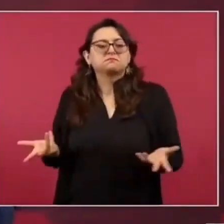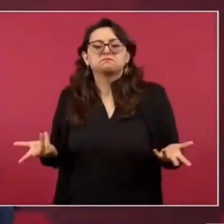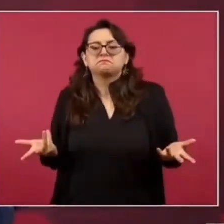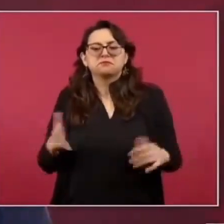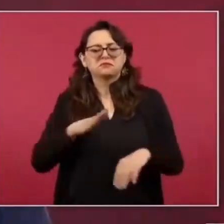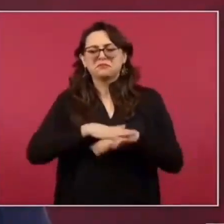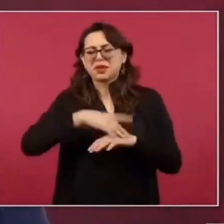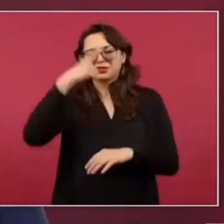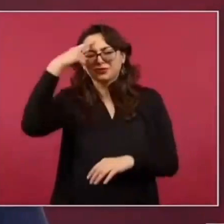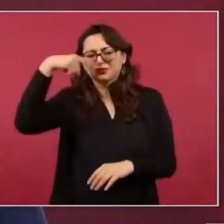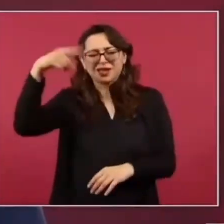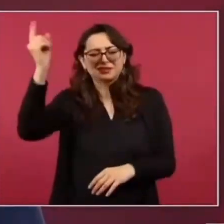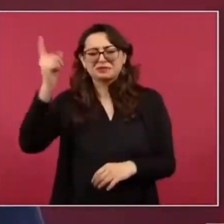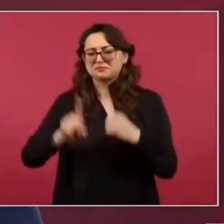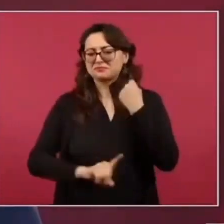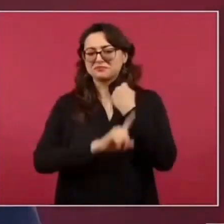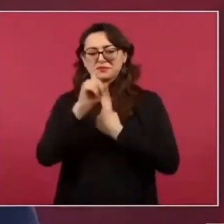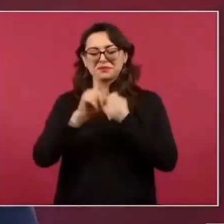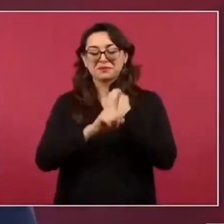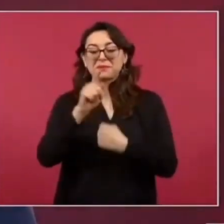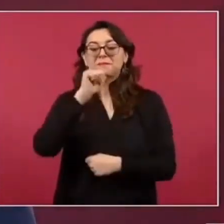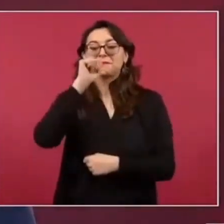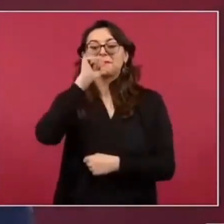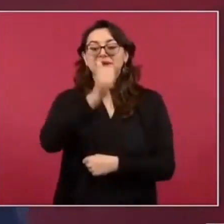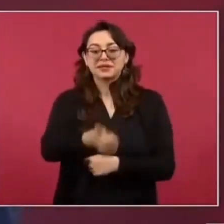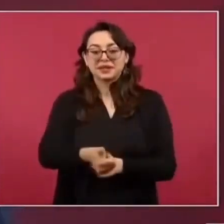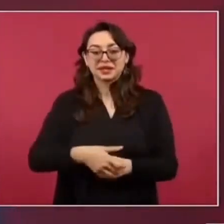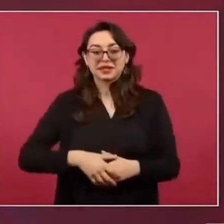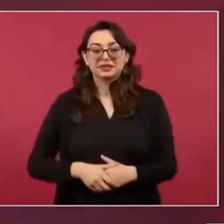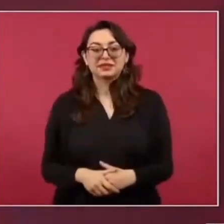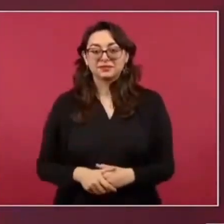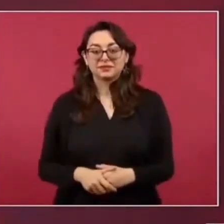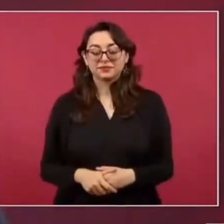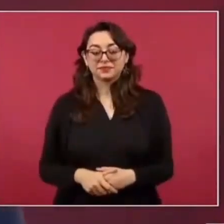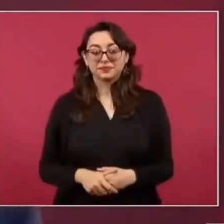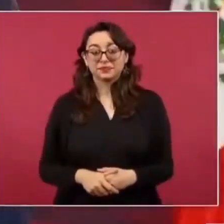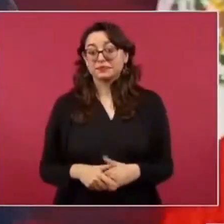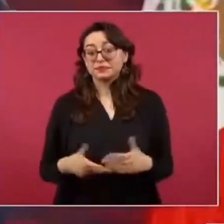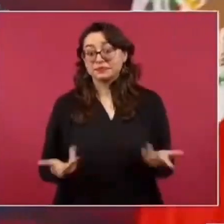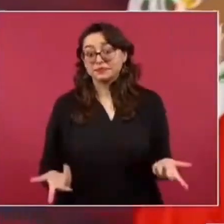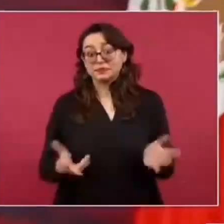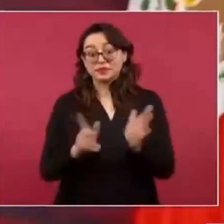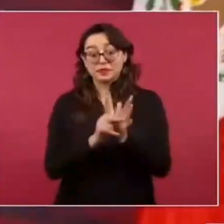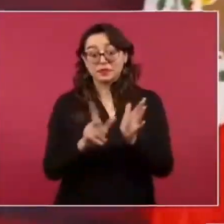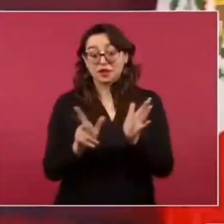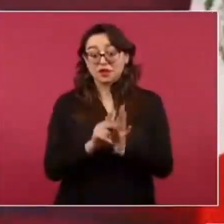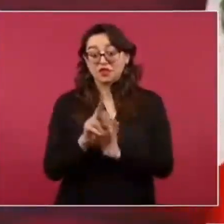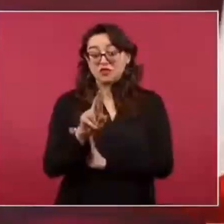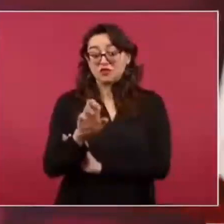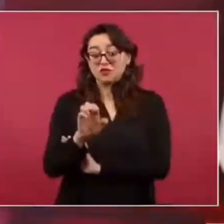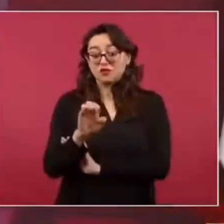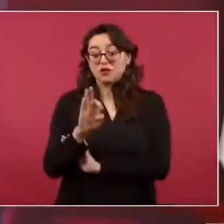No hay ningún problema. Aunque el Reforma